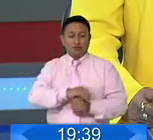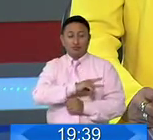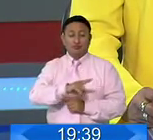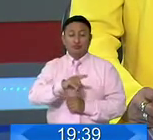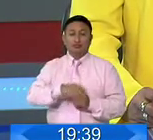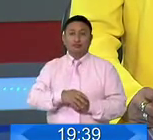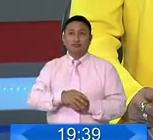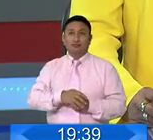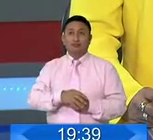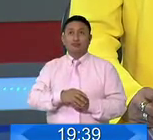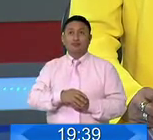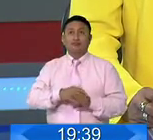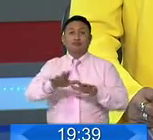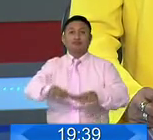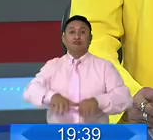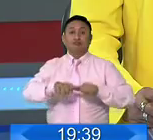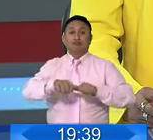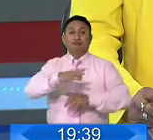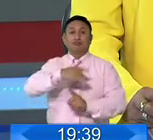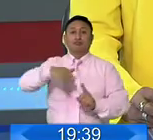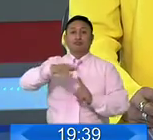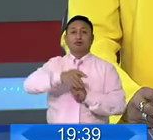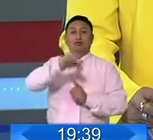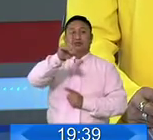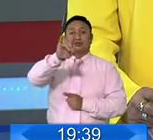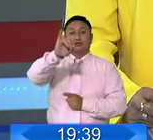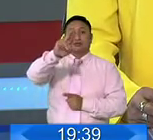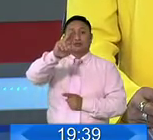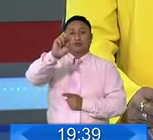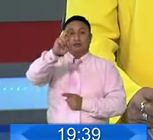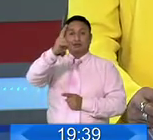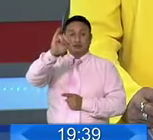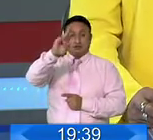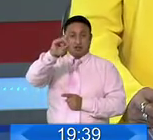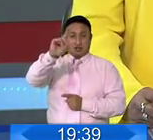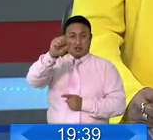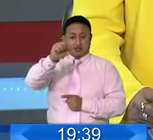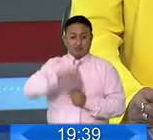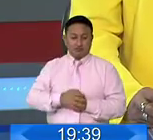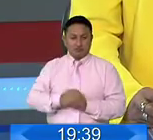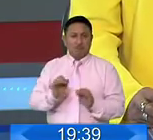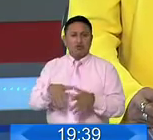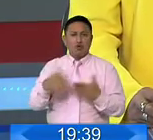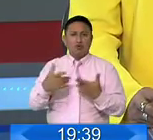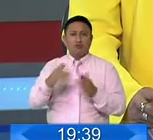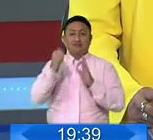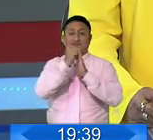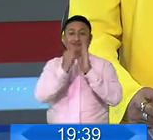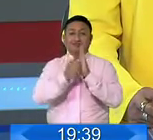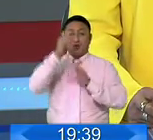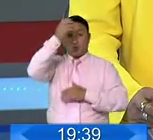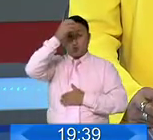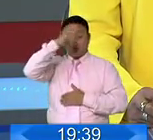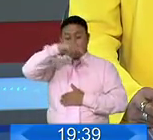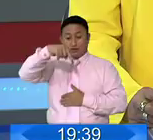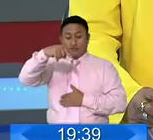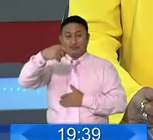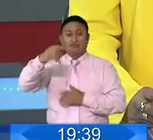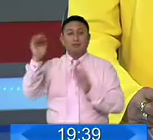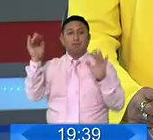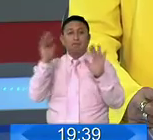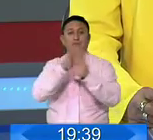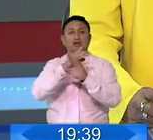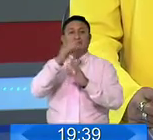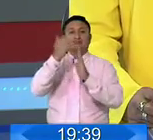de semana durante el concierto del Parque de las Diversidades, evento que forma parte de la agenda cultural prevista durante el verano de